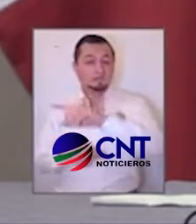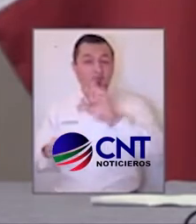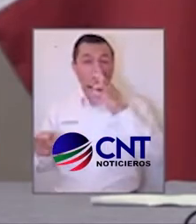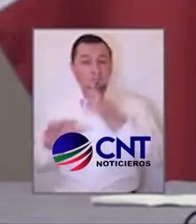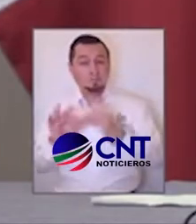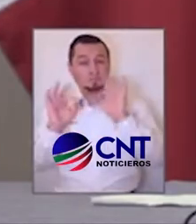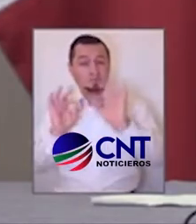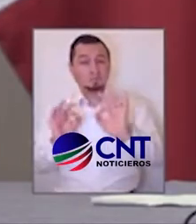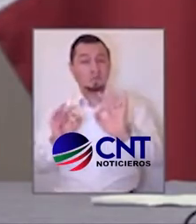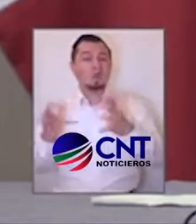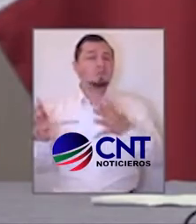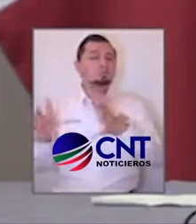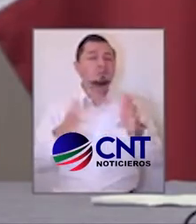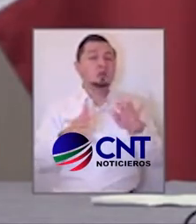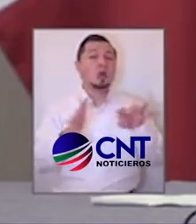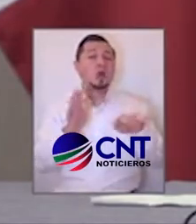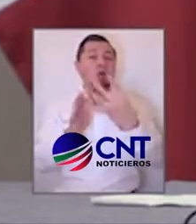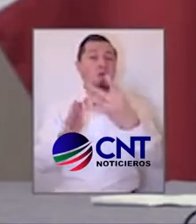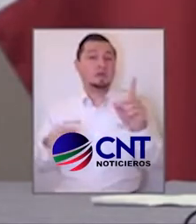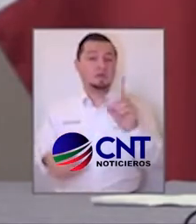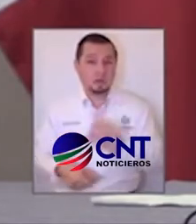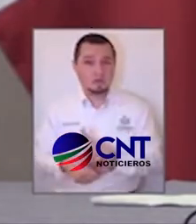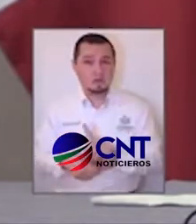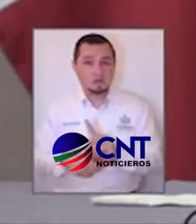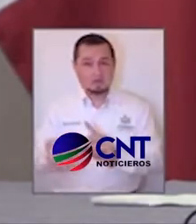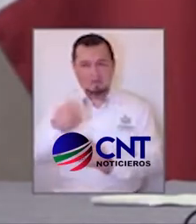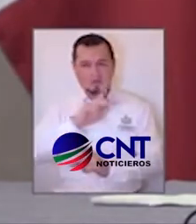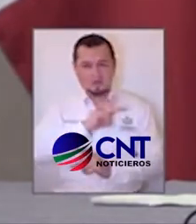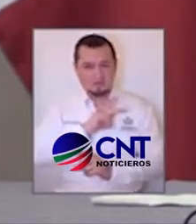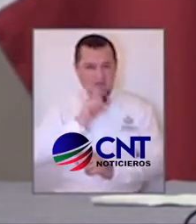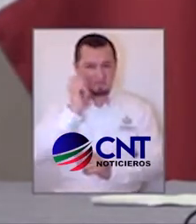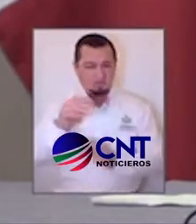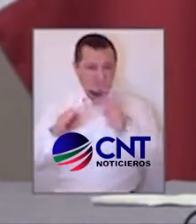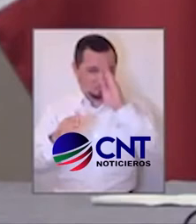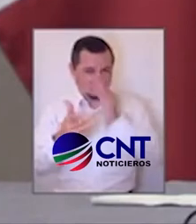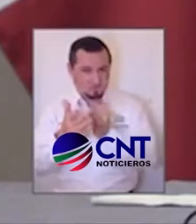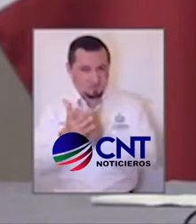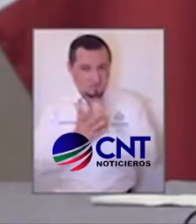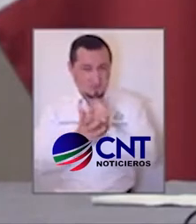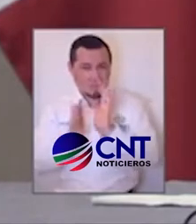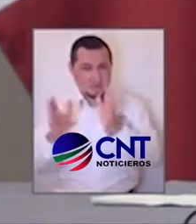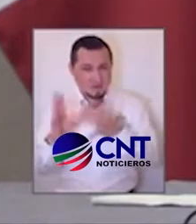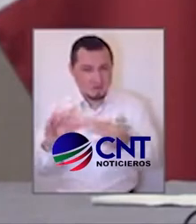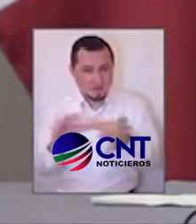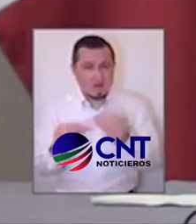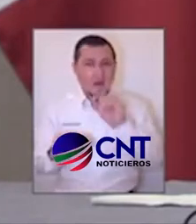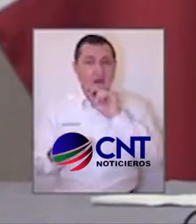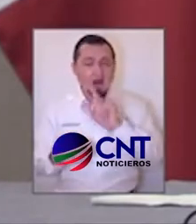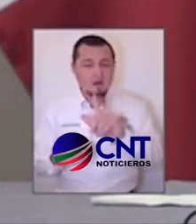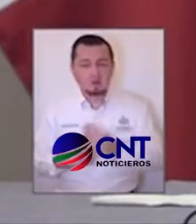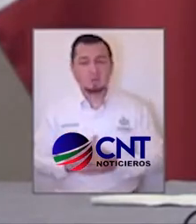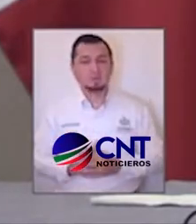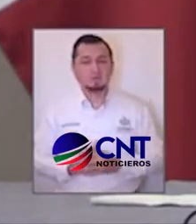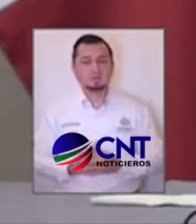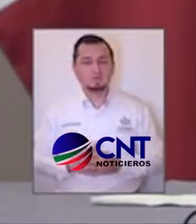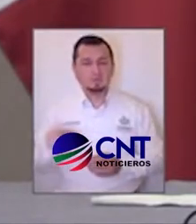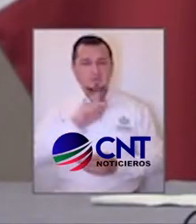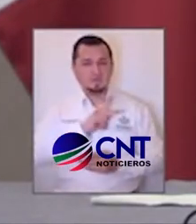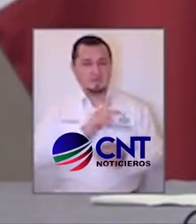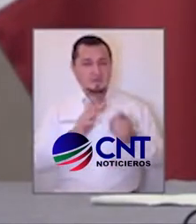semana y los fines de semana durante un periodo de 14 días. A diferencia de la primera medida de confinamiento que se estableció en